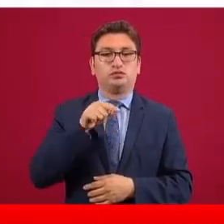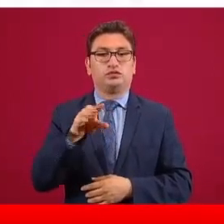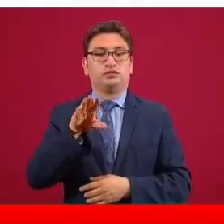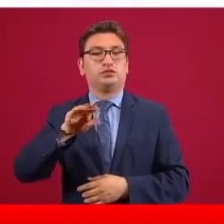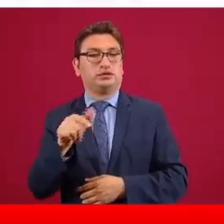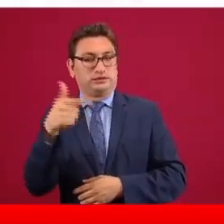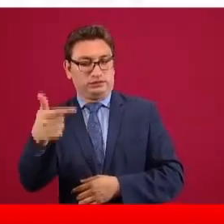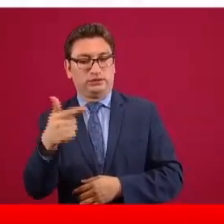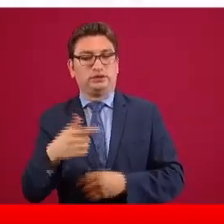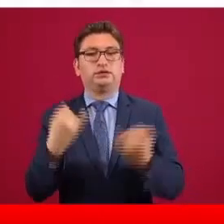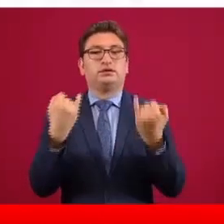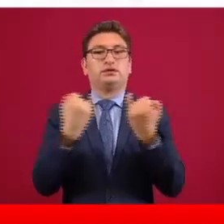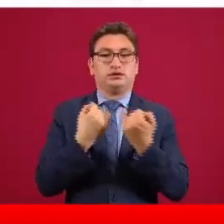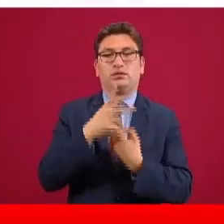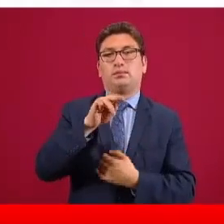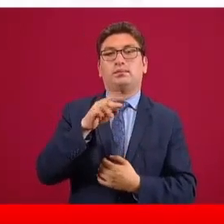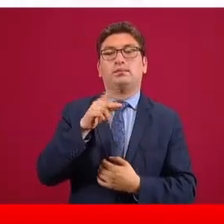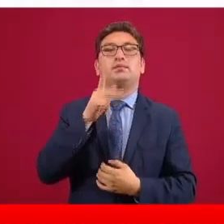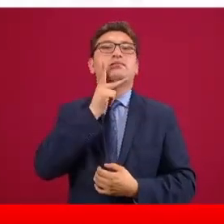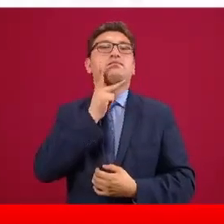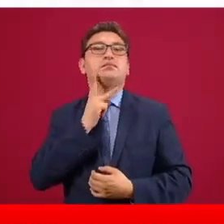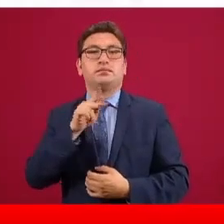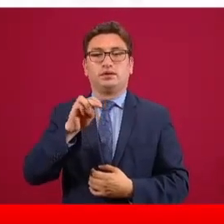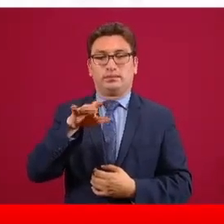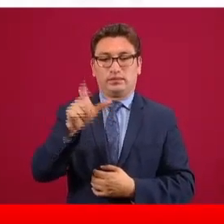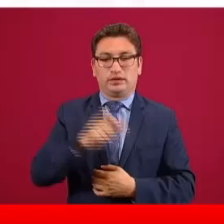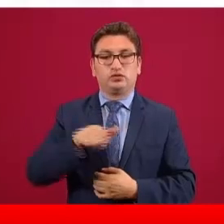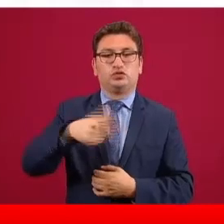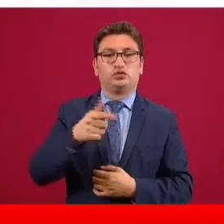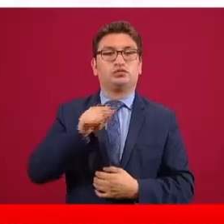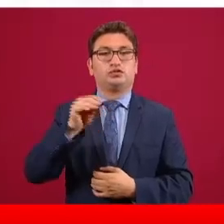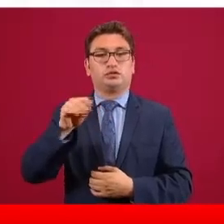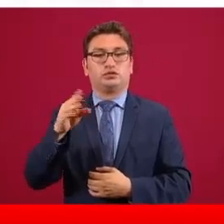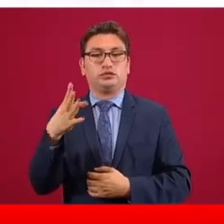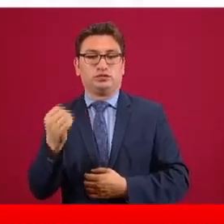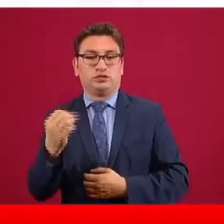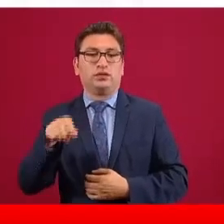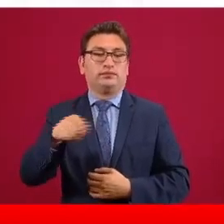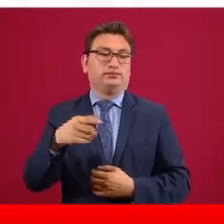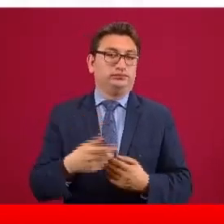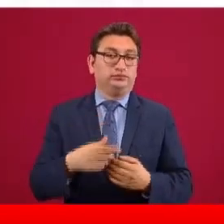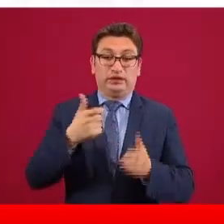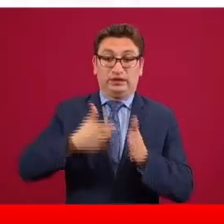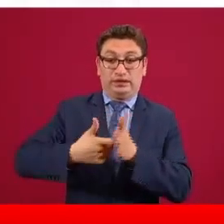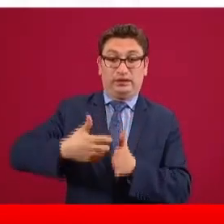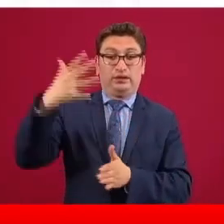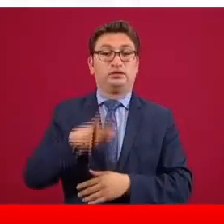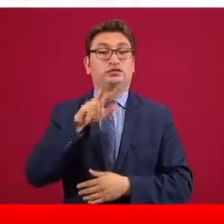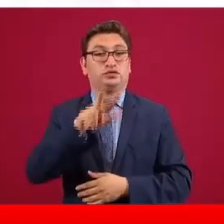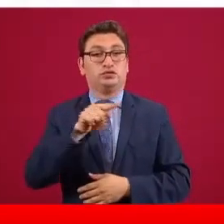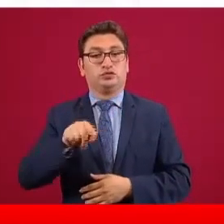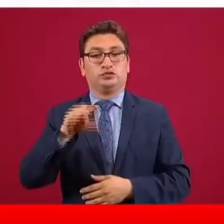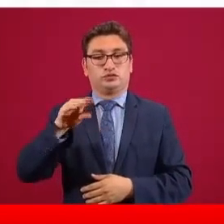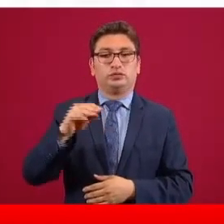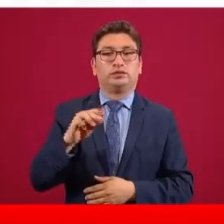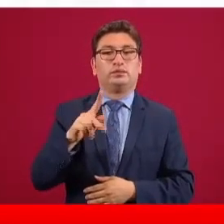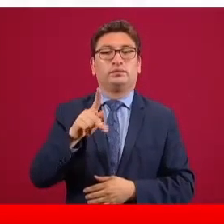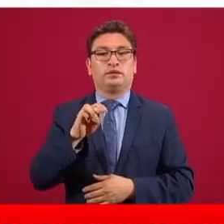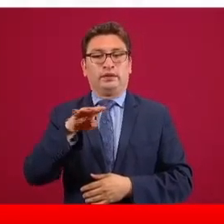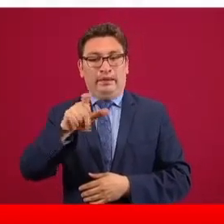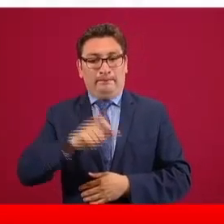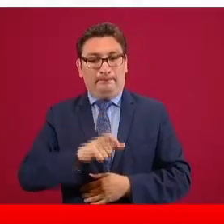12.97 pesos, y en una de franquicia Pemex, 12.99 en Canacín, Yucatán. Las más caras, 18.90, franquicia